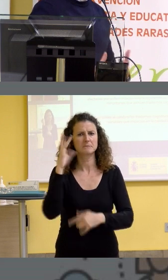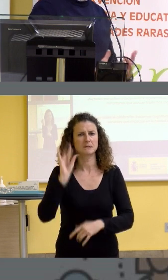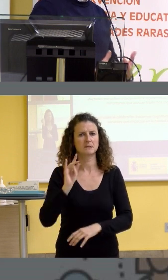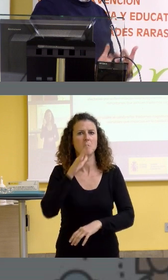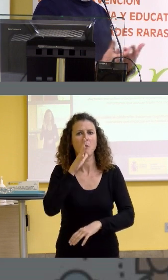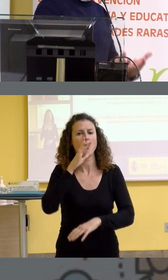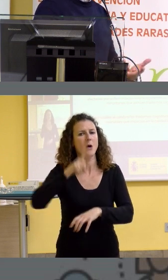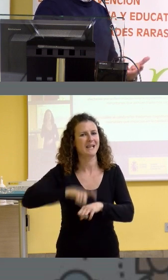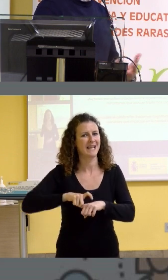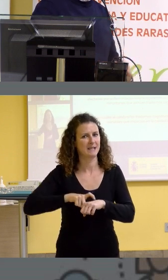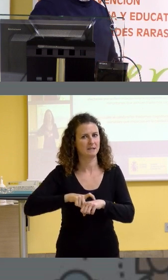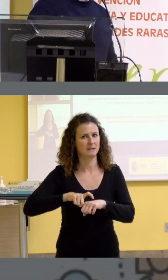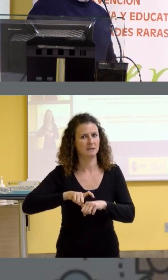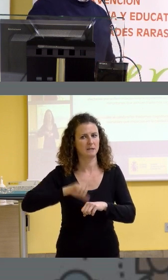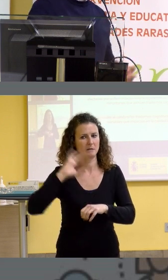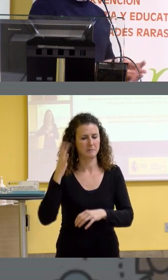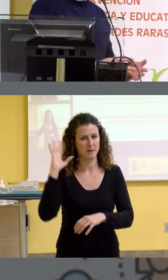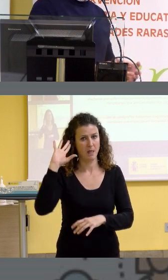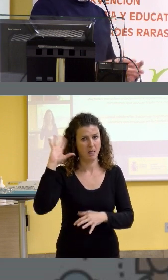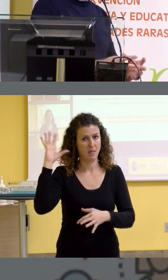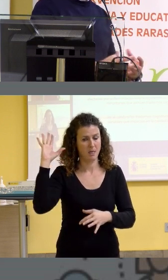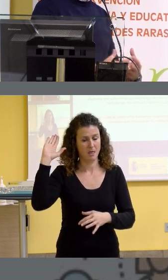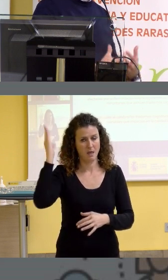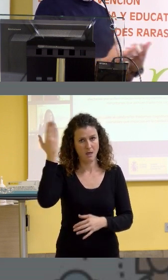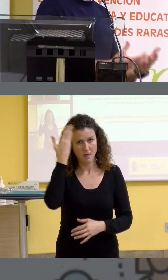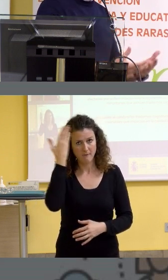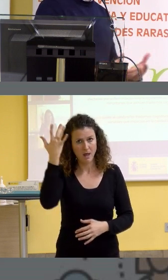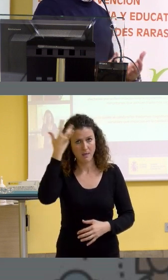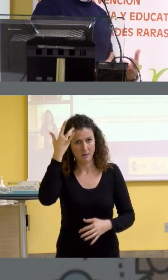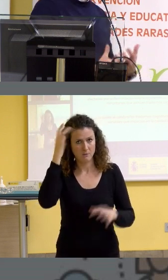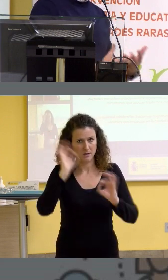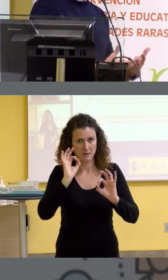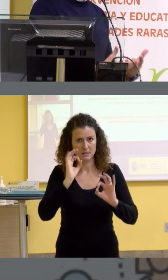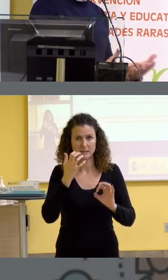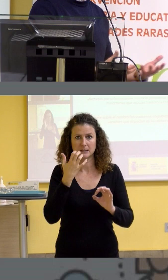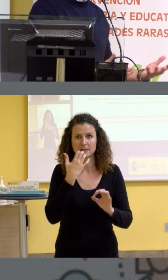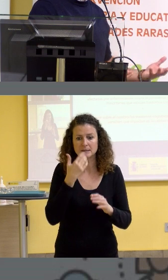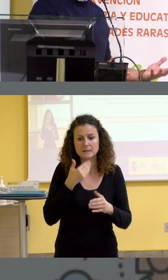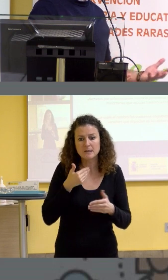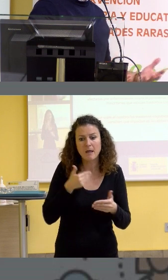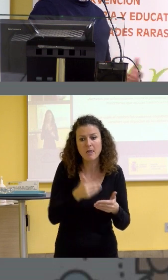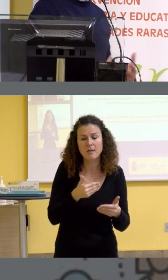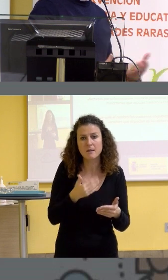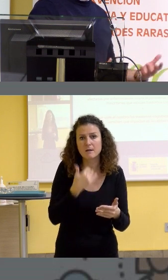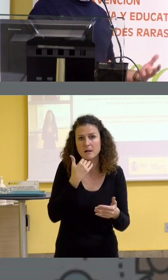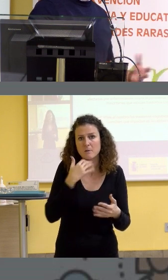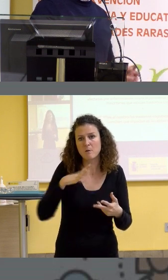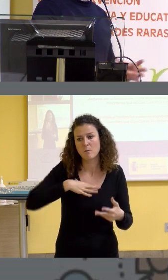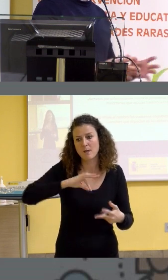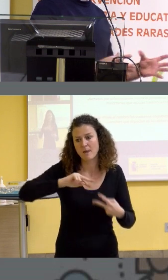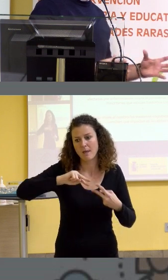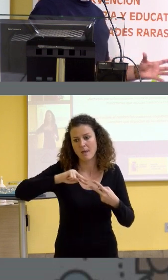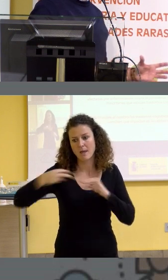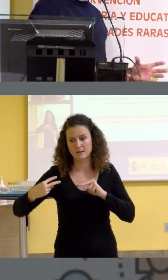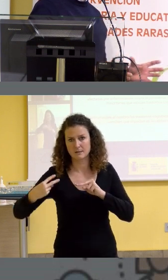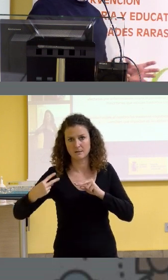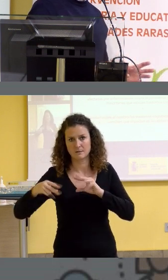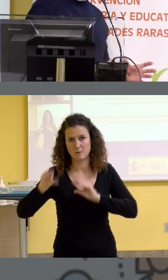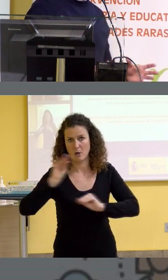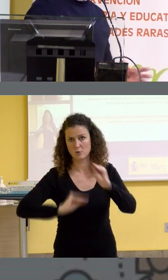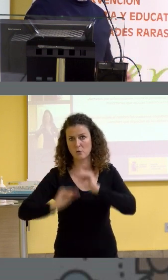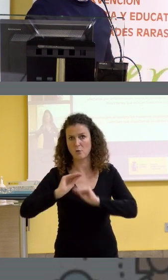precisamente porque no compromete al cerebro, sí hay una aproximación basada en la genética que ha aportado soluciones que no